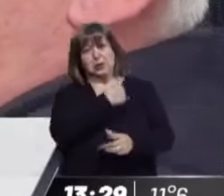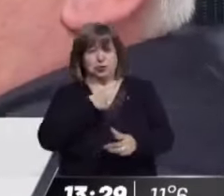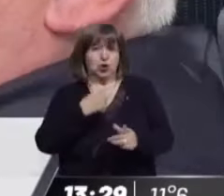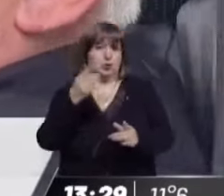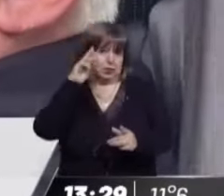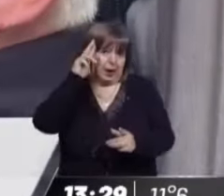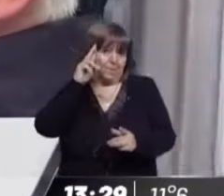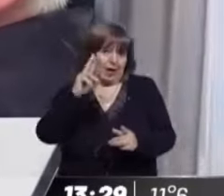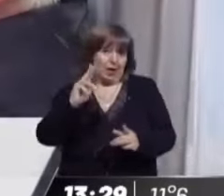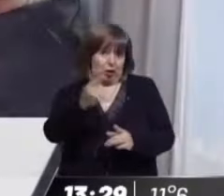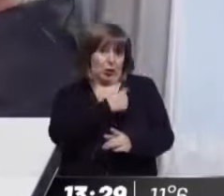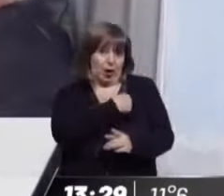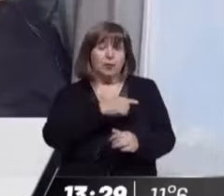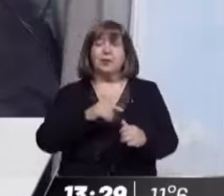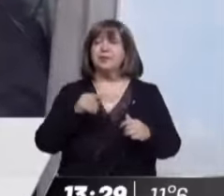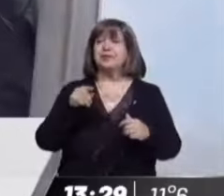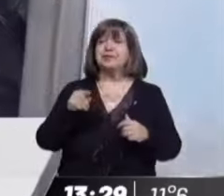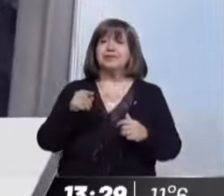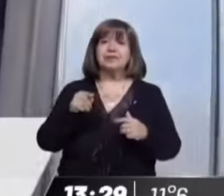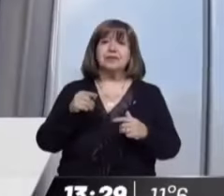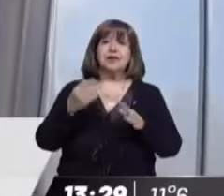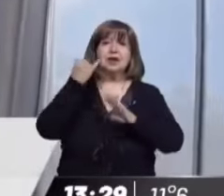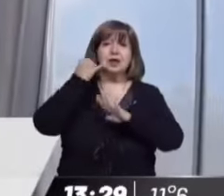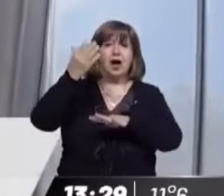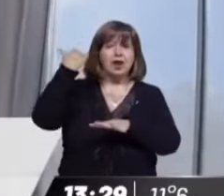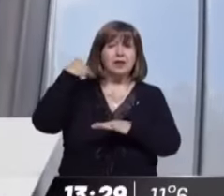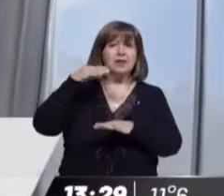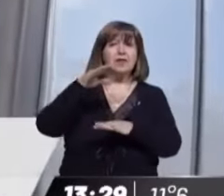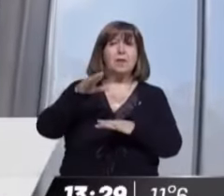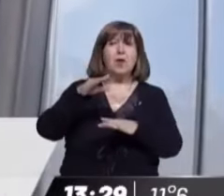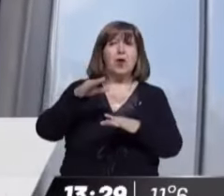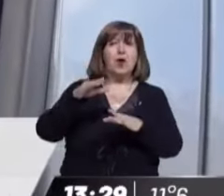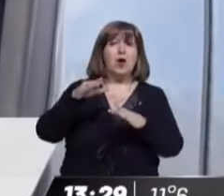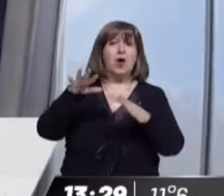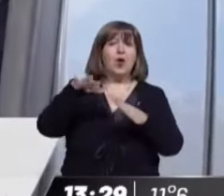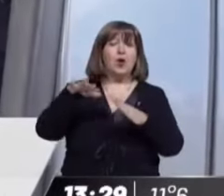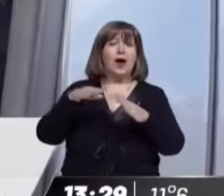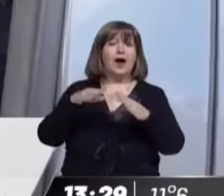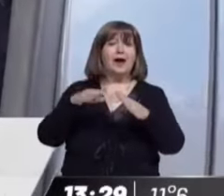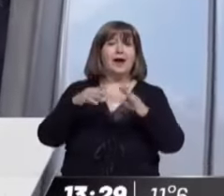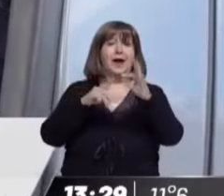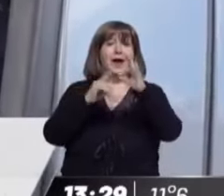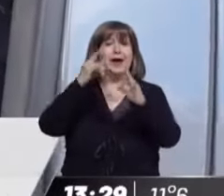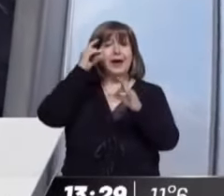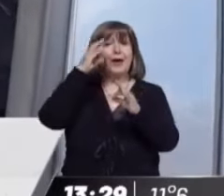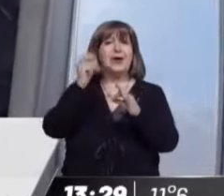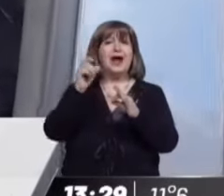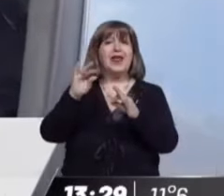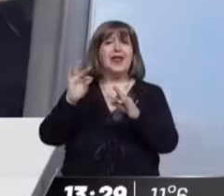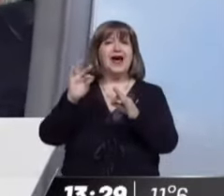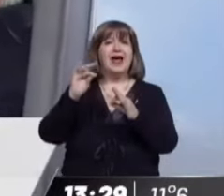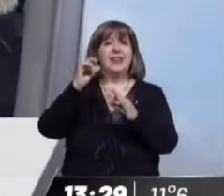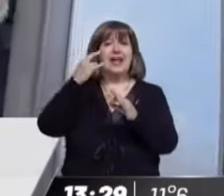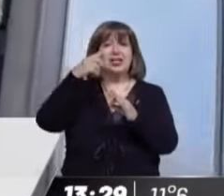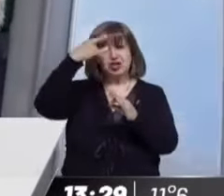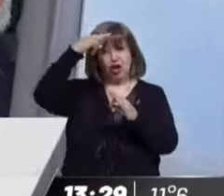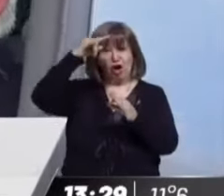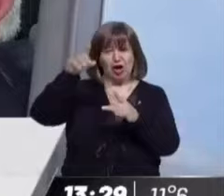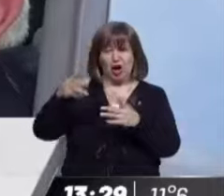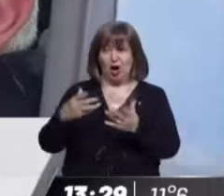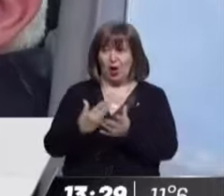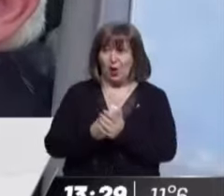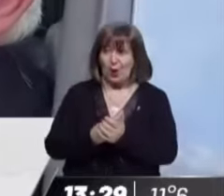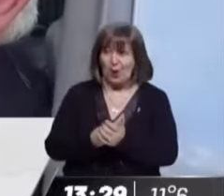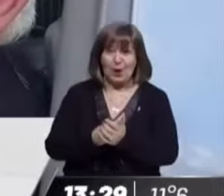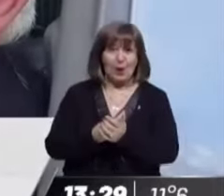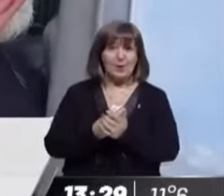ayer antes de ayer íbamos para la quebrada del toro y paseando a dos motores sos un hombre sin cadenas lo acabas de decir te